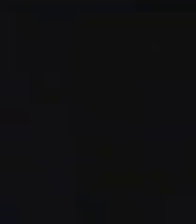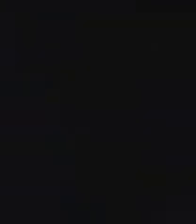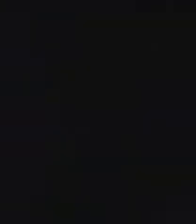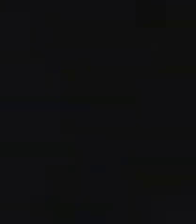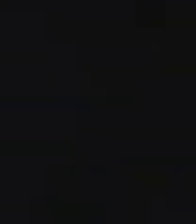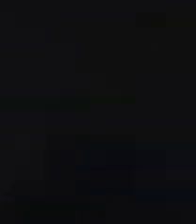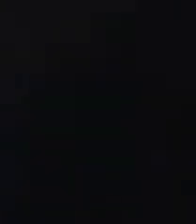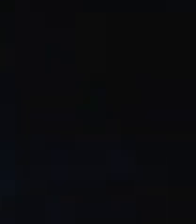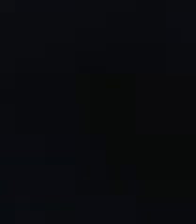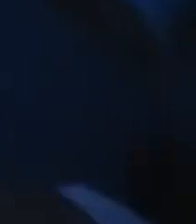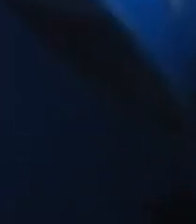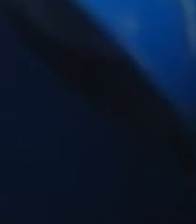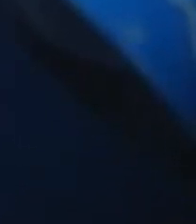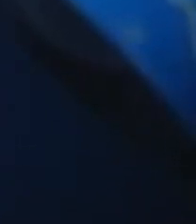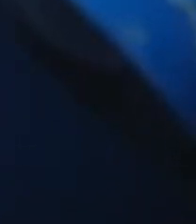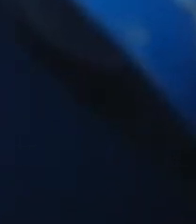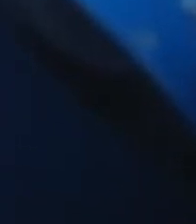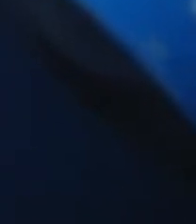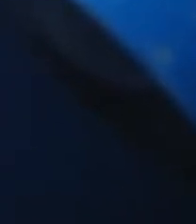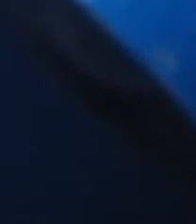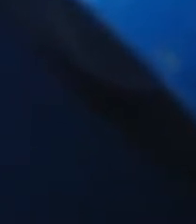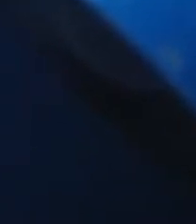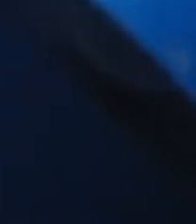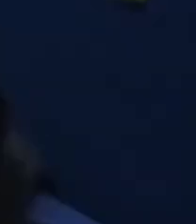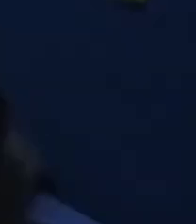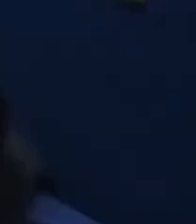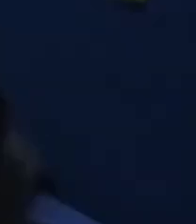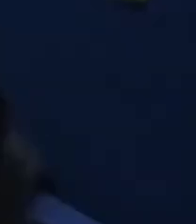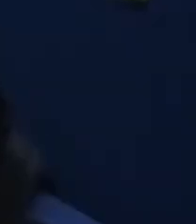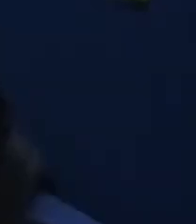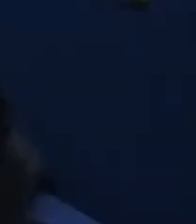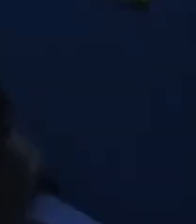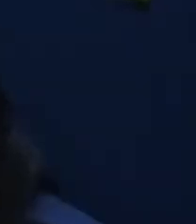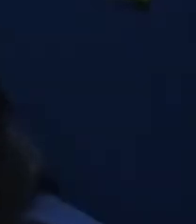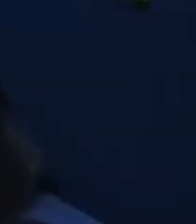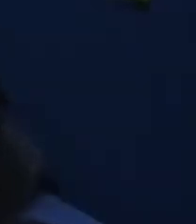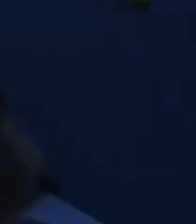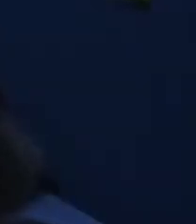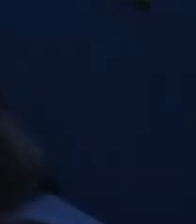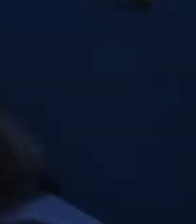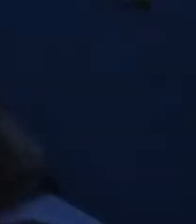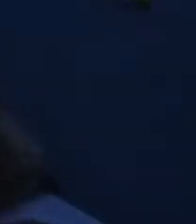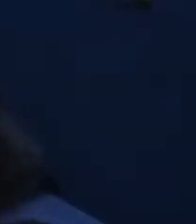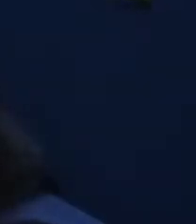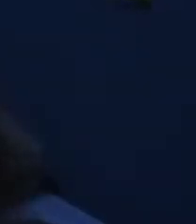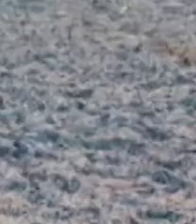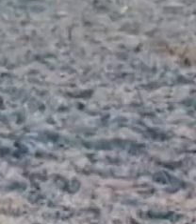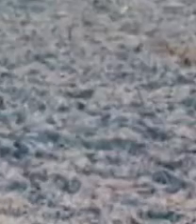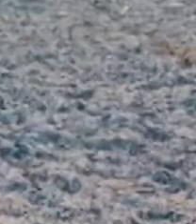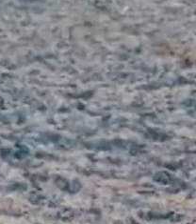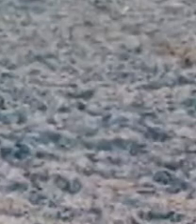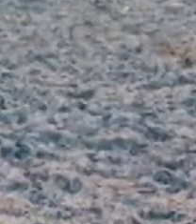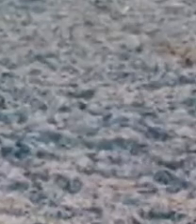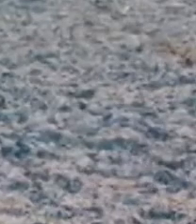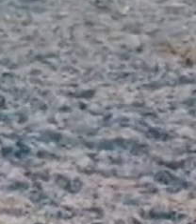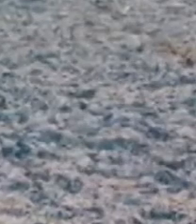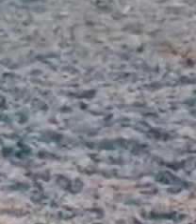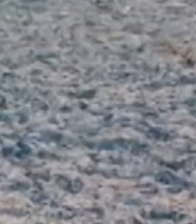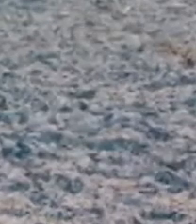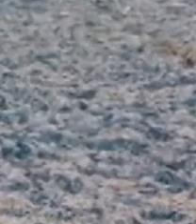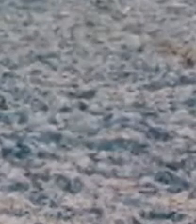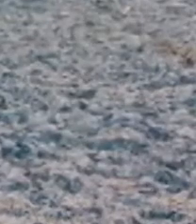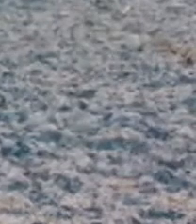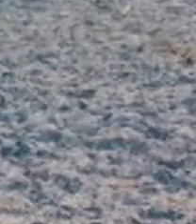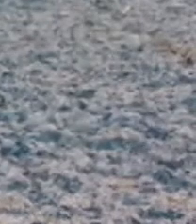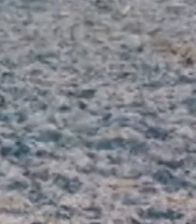Despierta, bien, despierta. ¿Qué pasa? Los vasos de Estados Unidos no huelen mal. Vamos a descubrir por qué. Nohusi, barriga